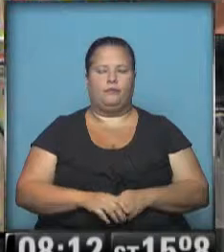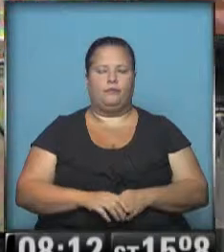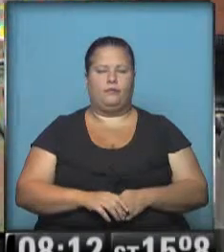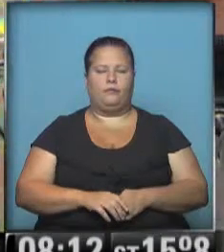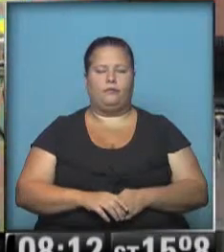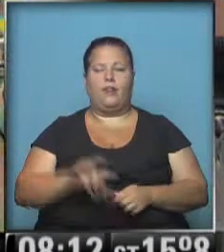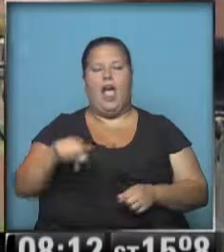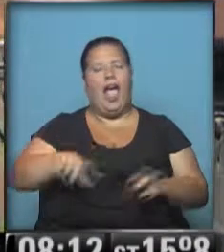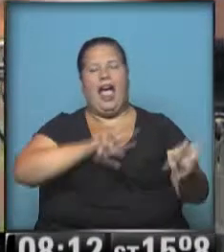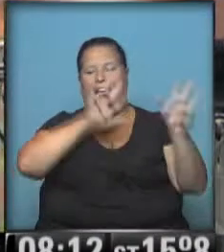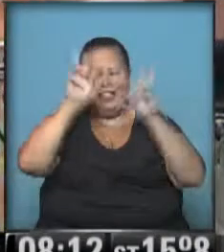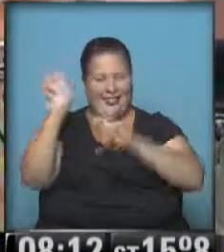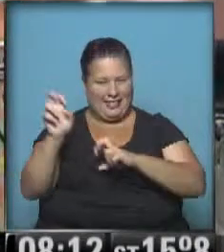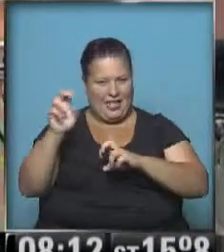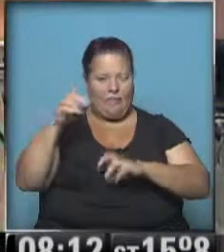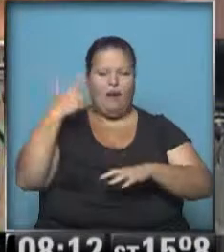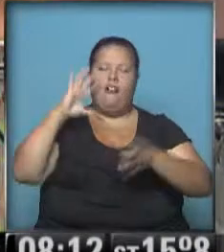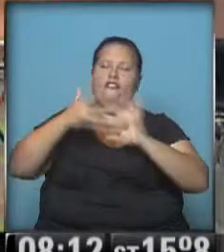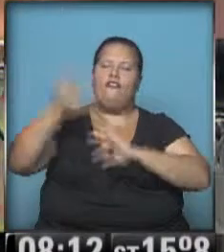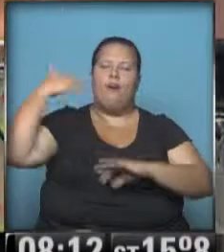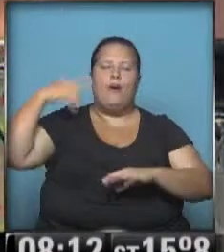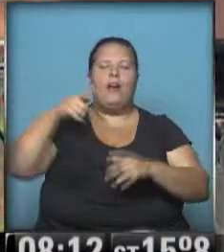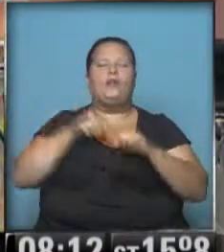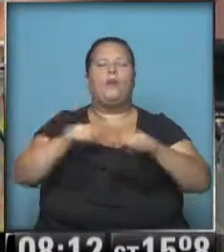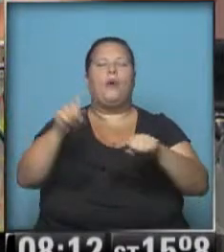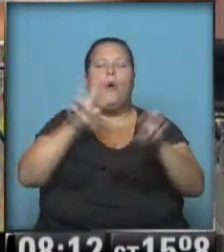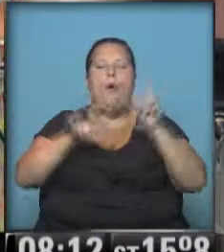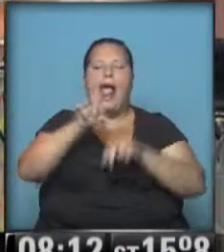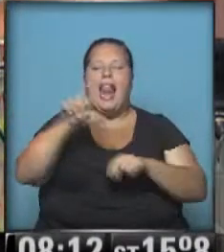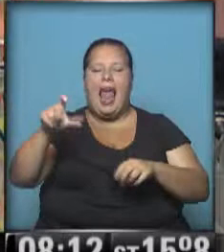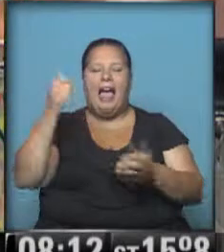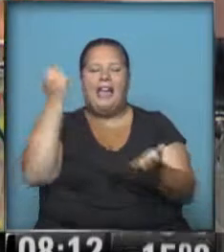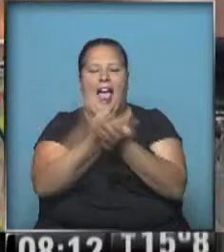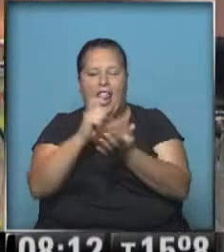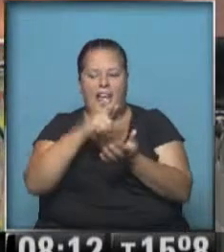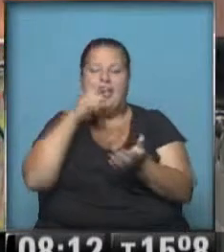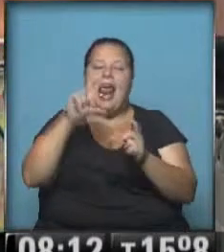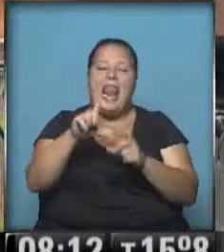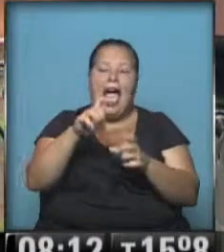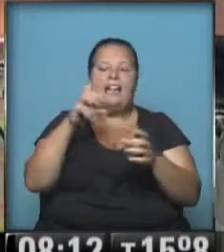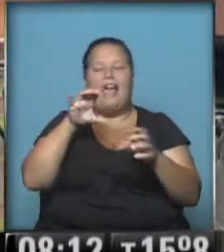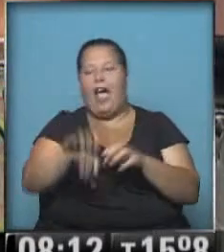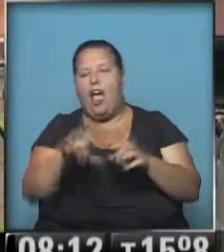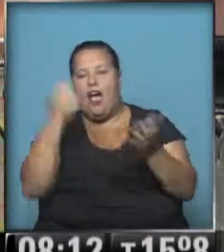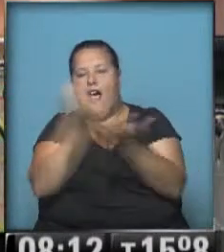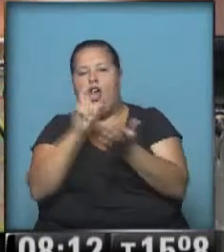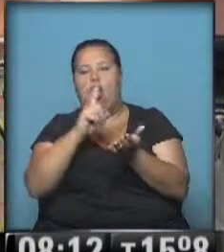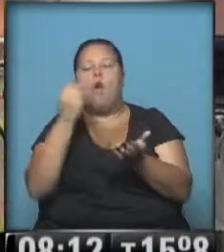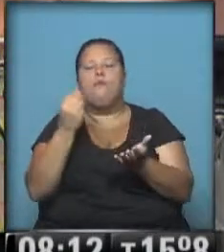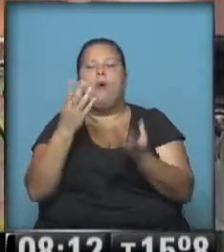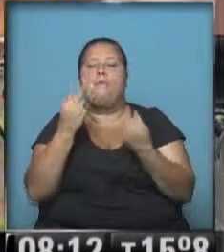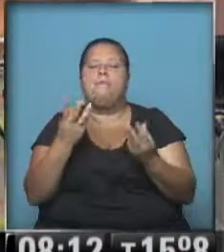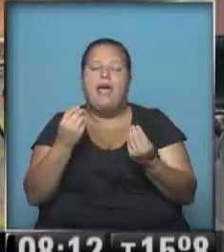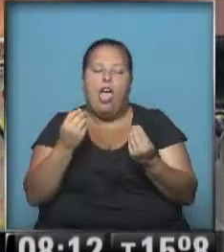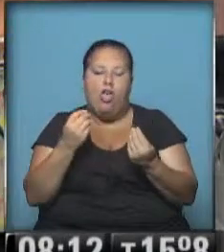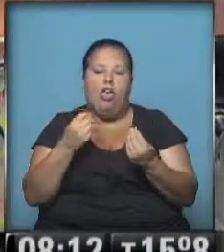Vamos a cambiar absolutamente de tema. Hay un viejo ejercicio en el submercado que es buscar las latas que no estén golpeadas. Si vas a llevar una lata y te ponerla en el chango que no esté golpeada, ¿por qué? Por el temor